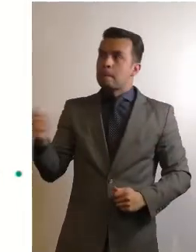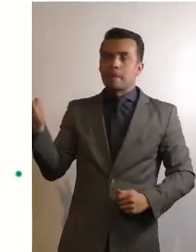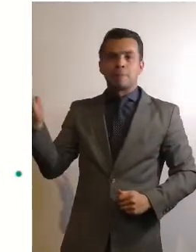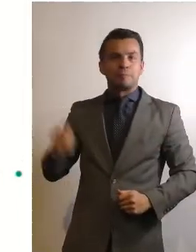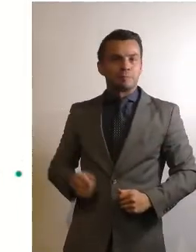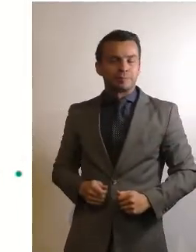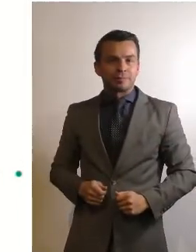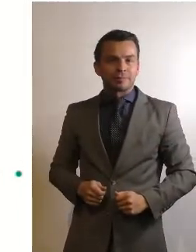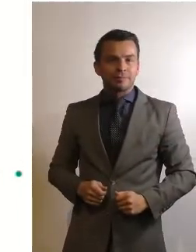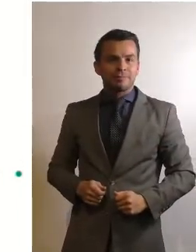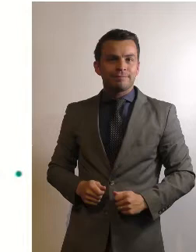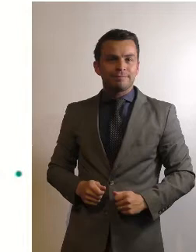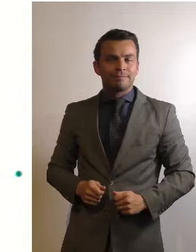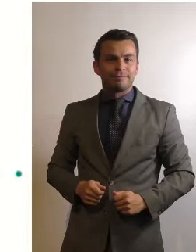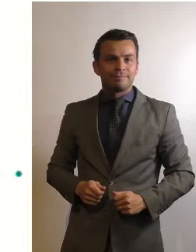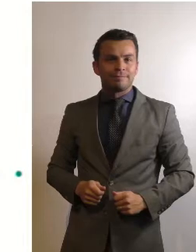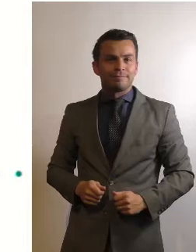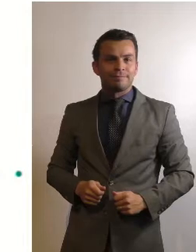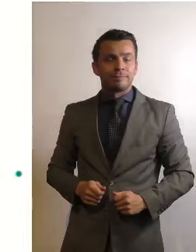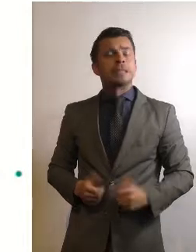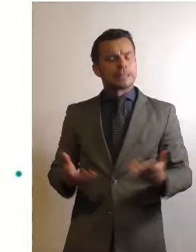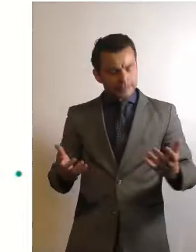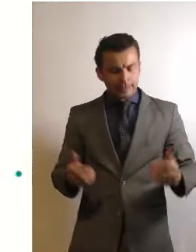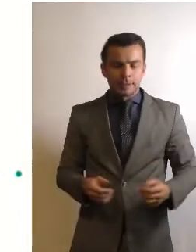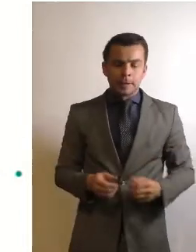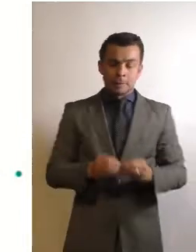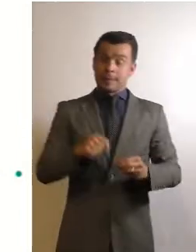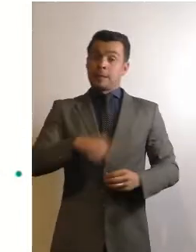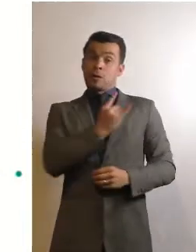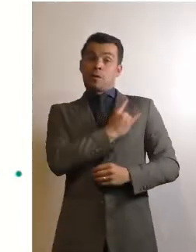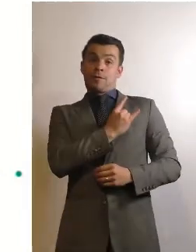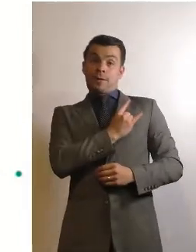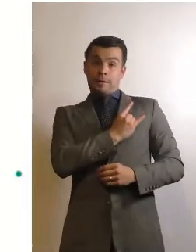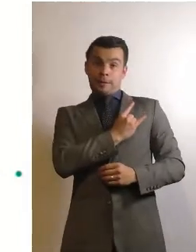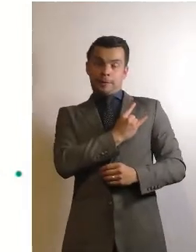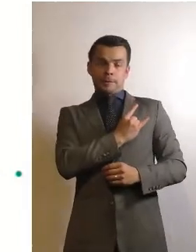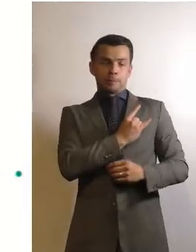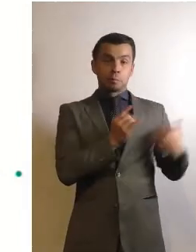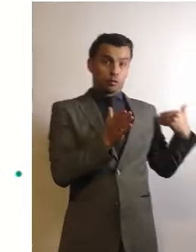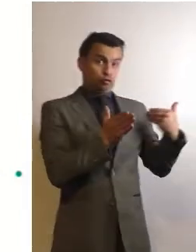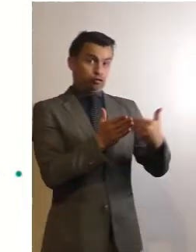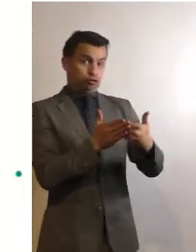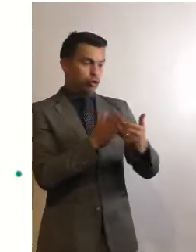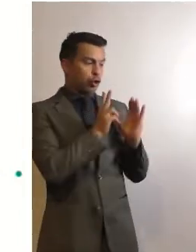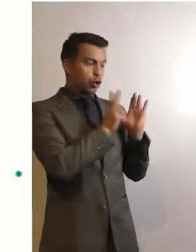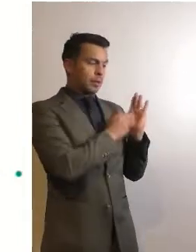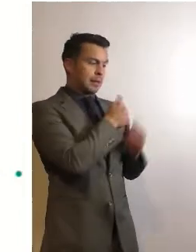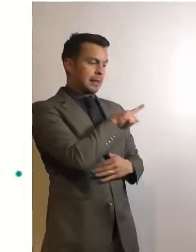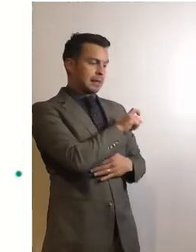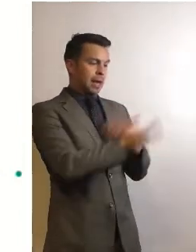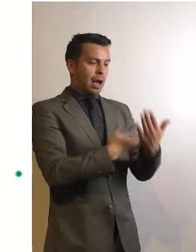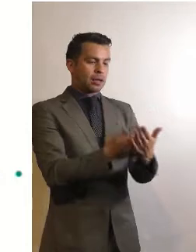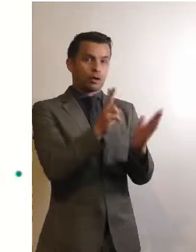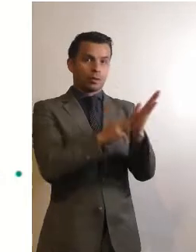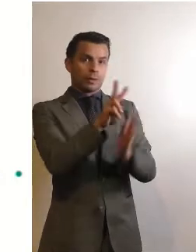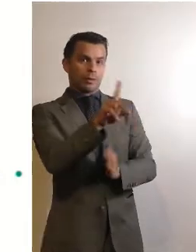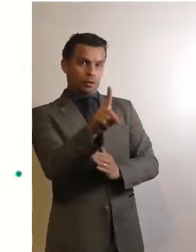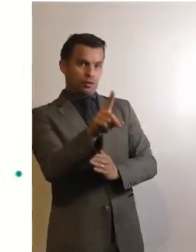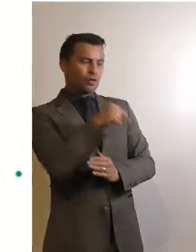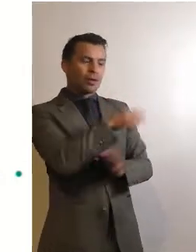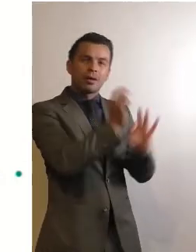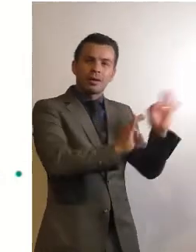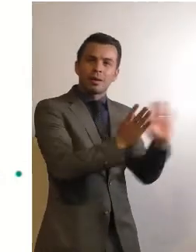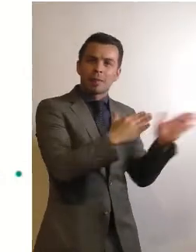Y hemos dado seguimiento a nuestro Plan de Desarrollo Institucional 2016-2021, en